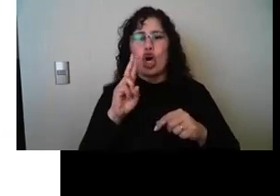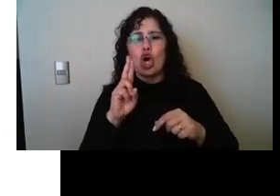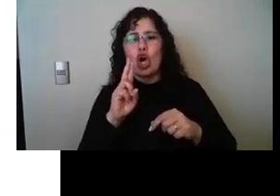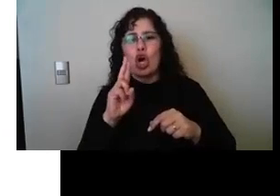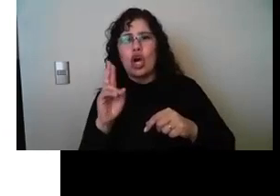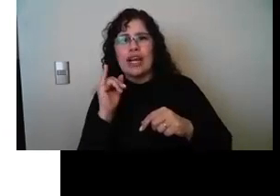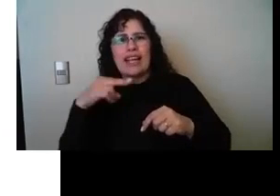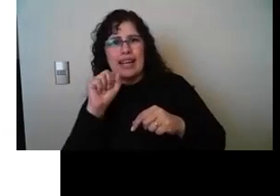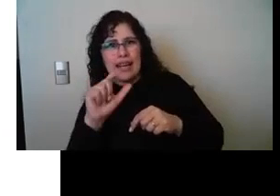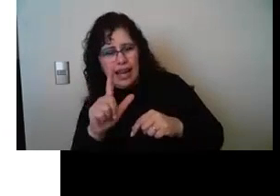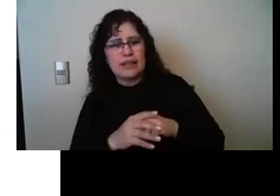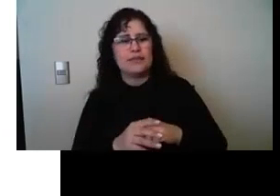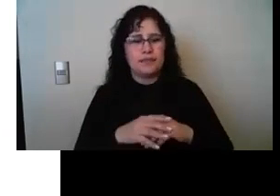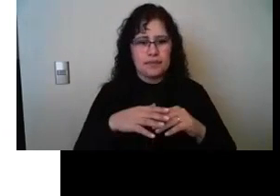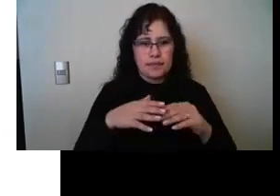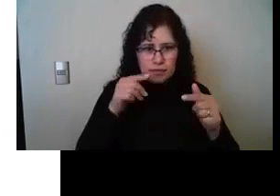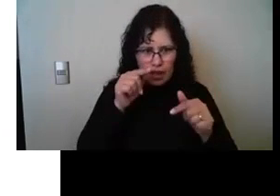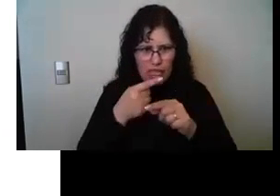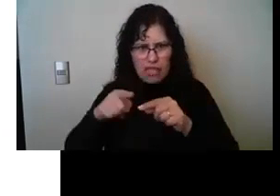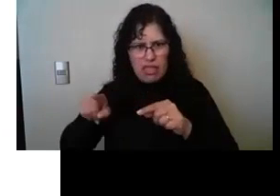se fijan acá, luego